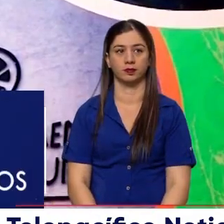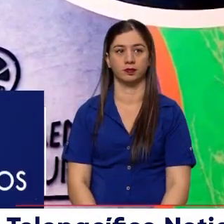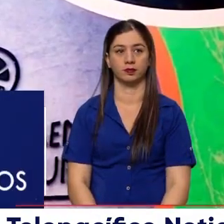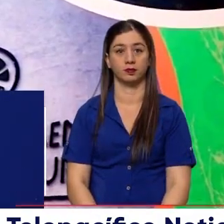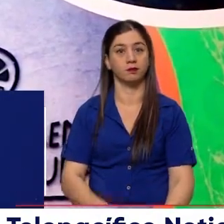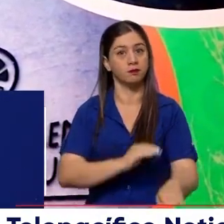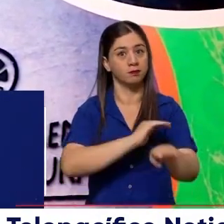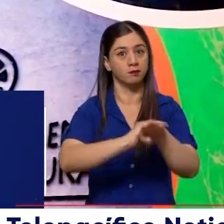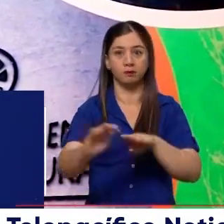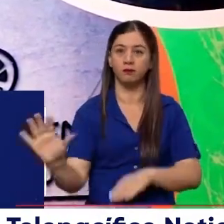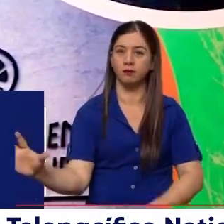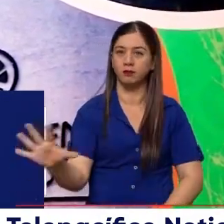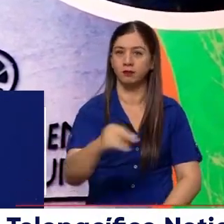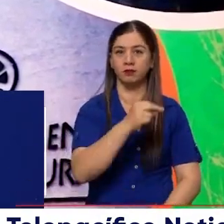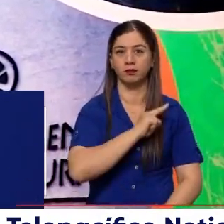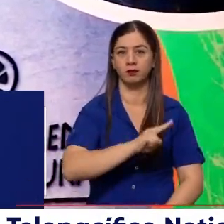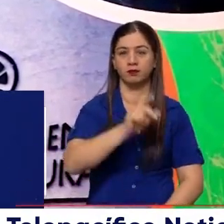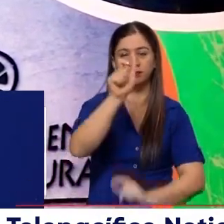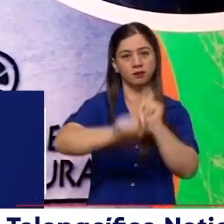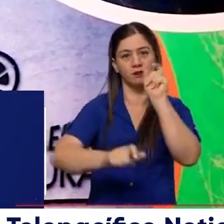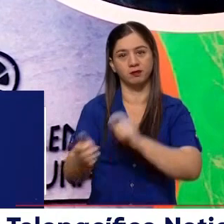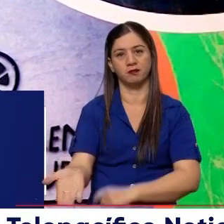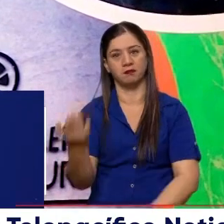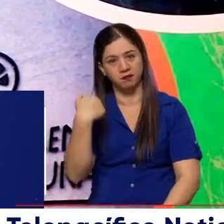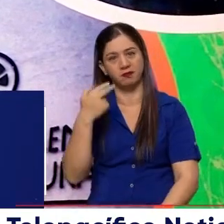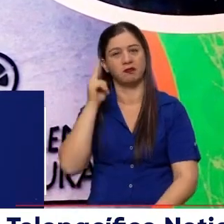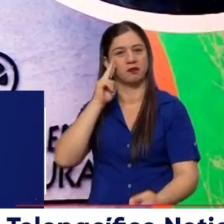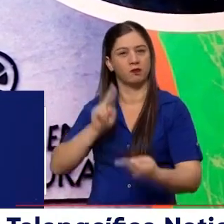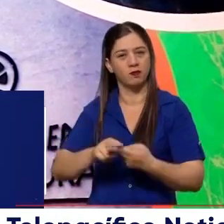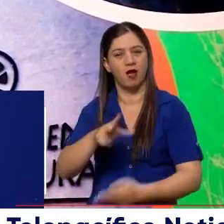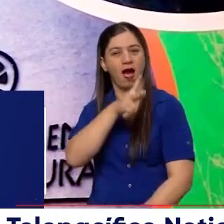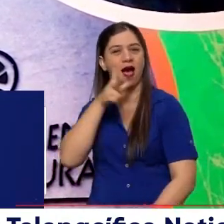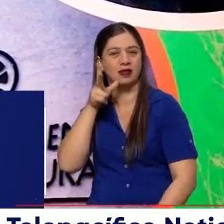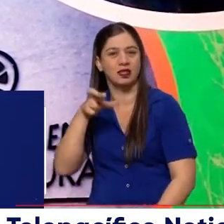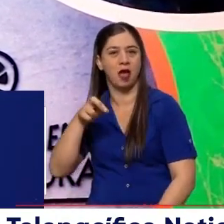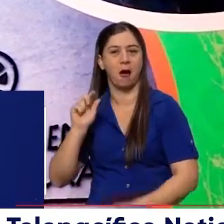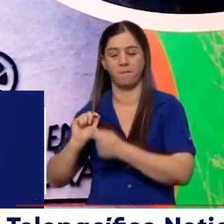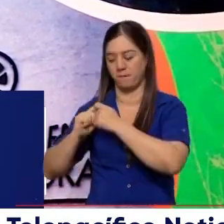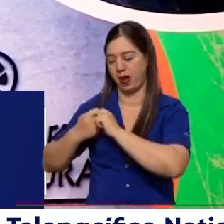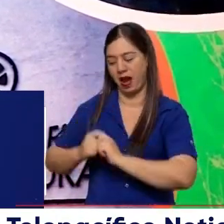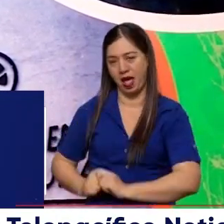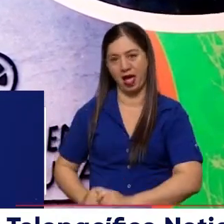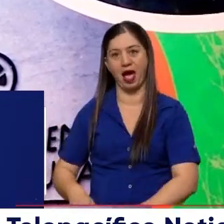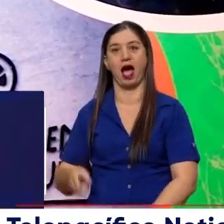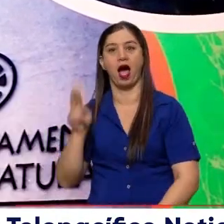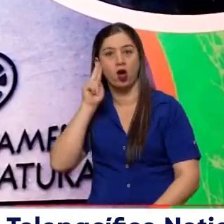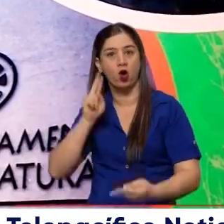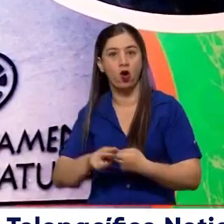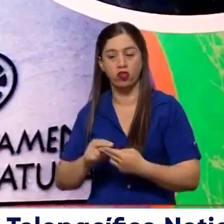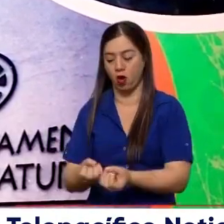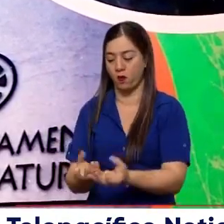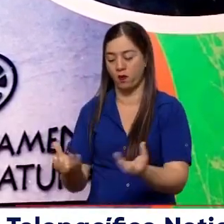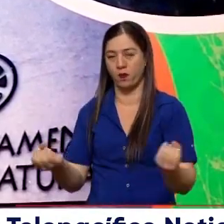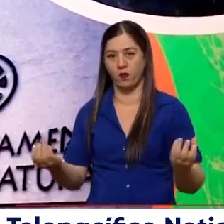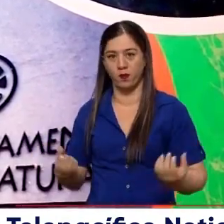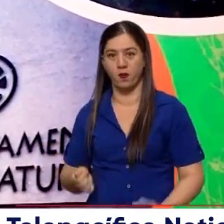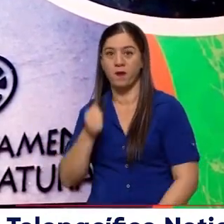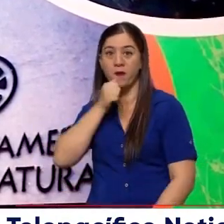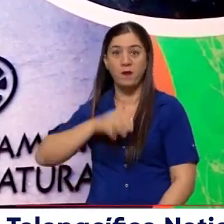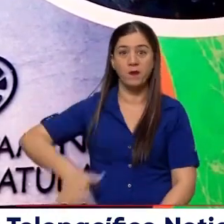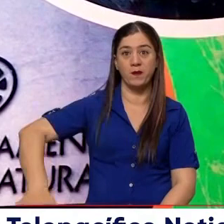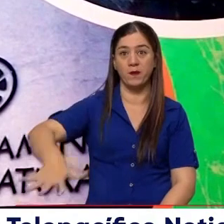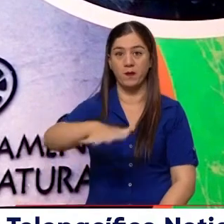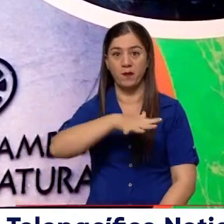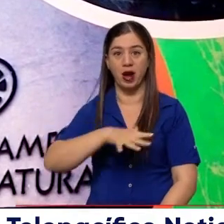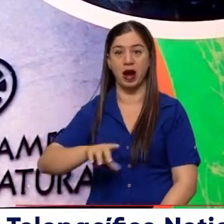Estamos invitando a todos los vallecaucanos a conocer la Hacienda del Paraíso, a conocer el Museo Arqueológico, el Jardín Botánico Juan María Céspedes, el Parque Natural General